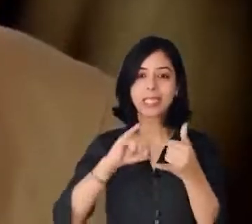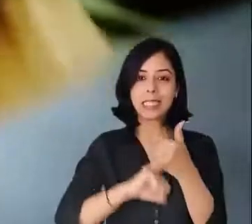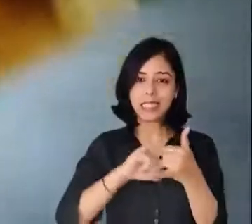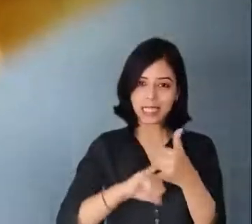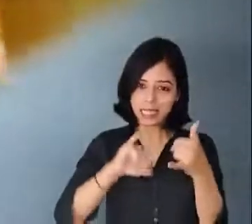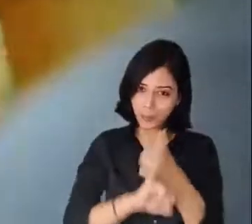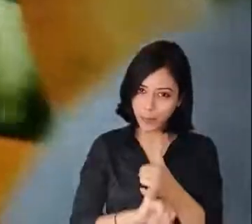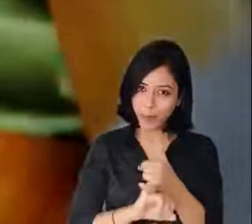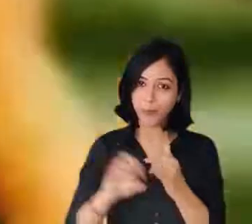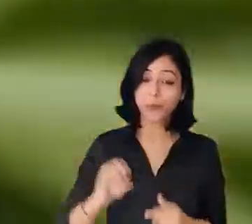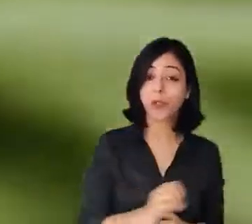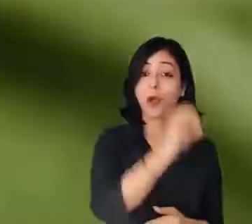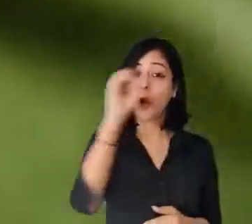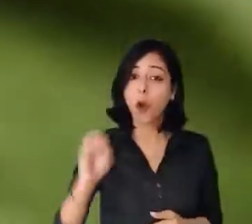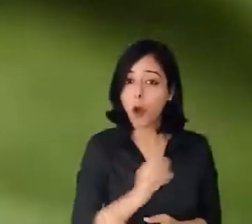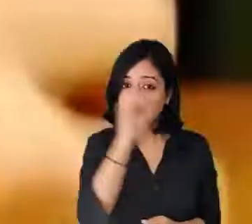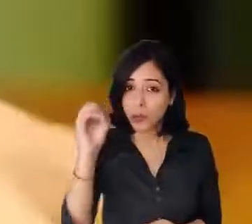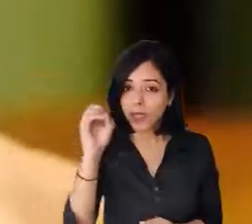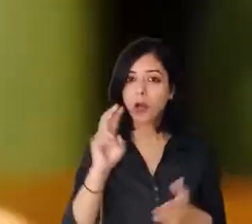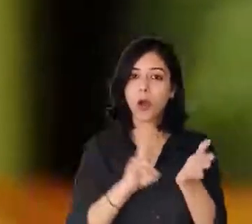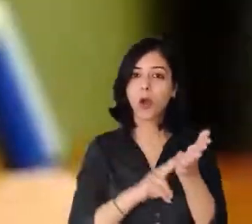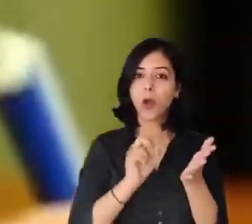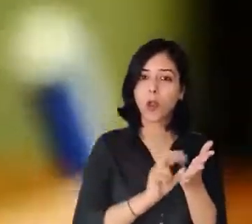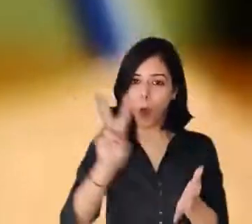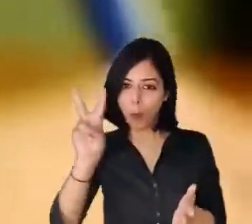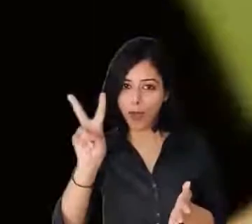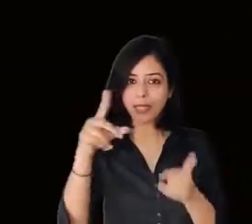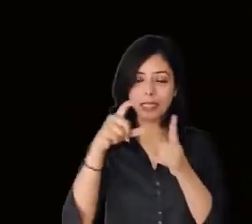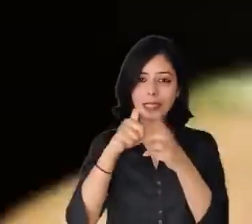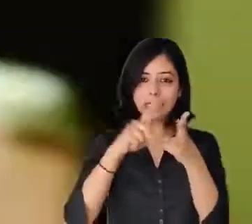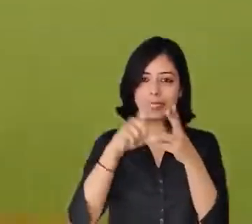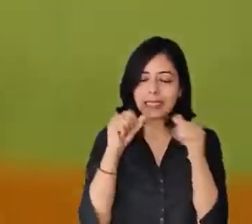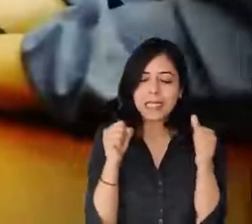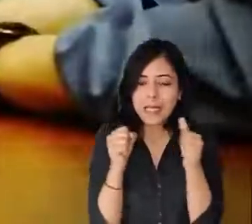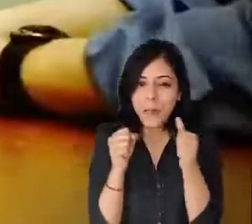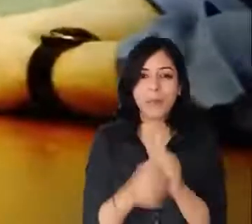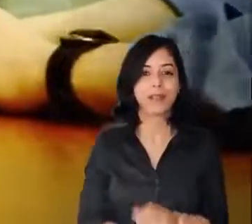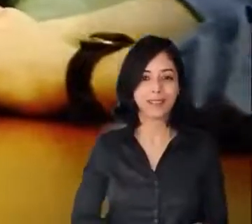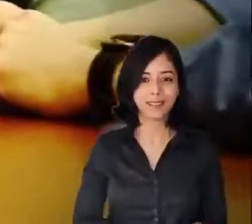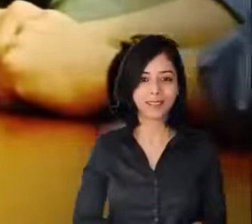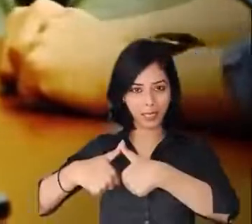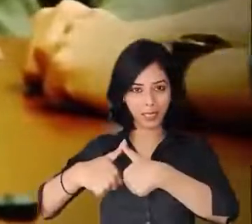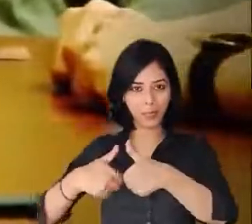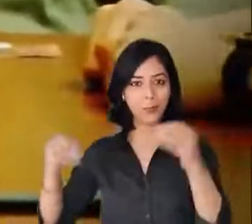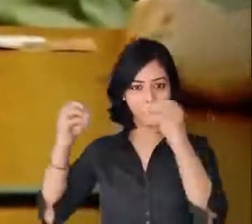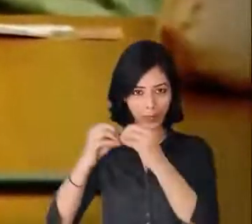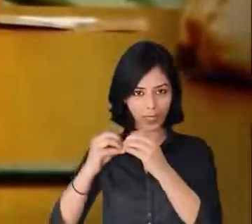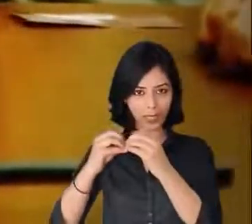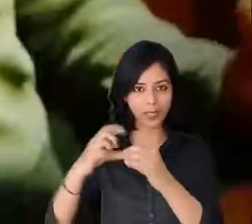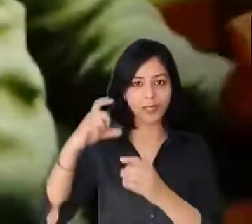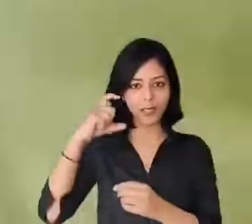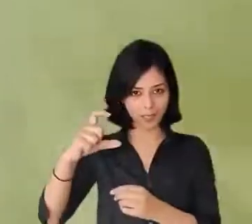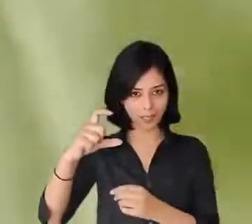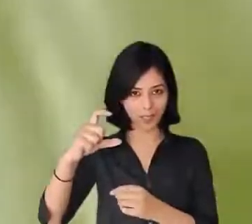Cosas así. El hombre les dijo a los policías que era nuevo en la zona y que nunca había estado en Berea.